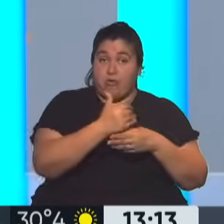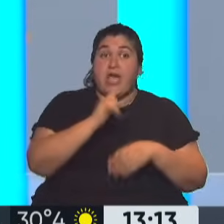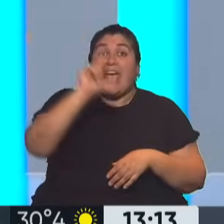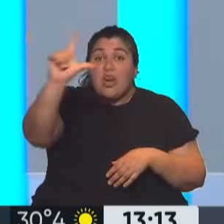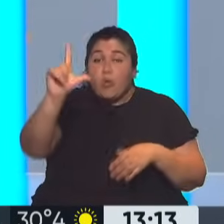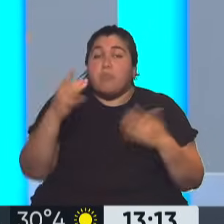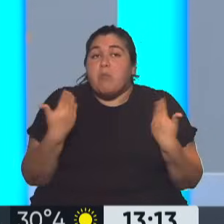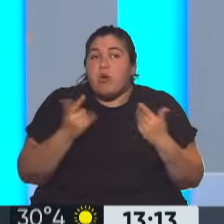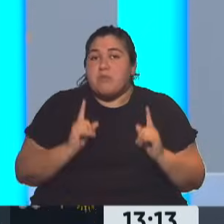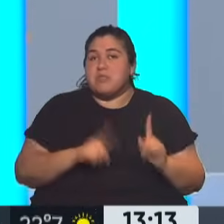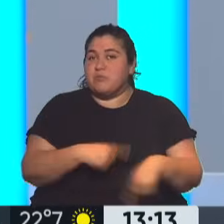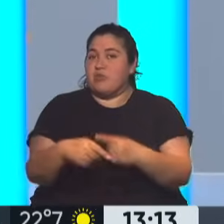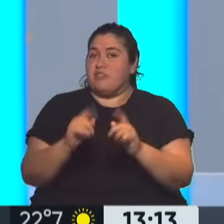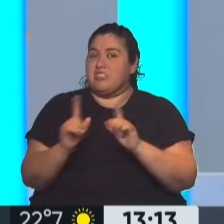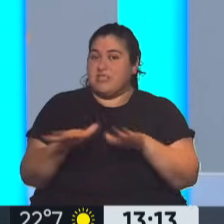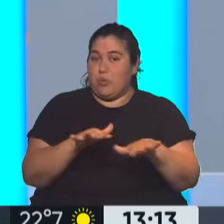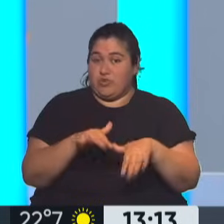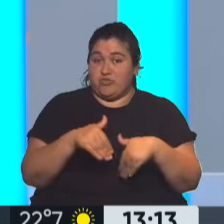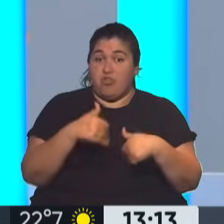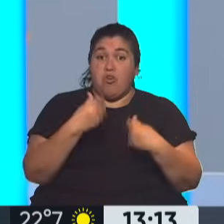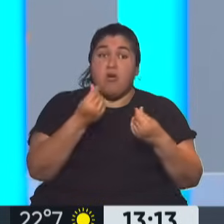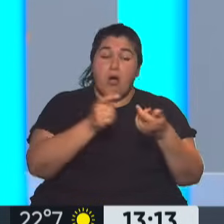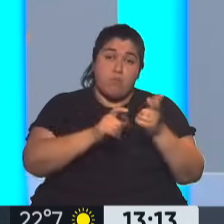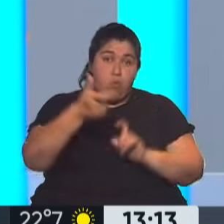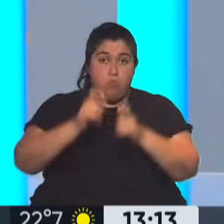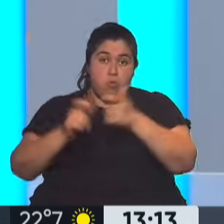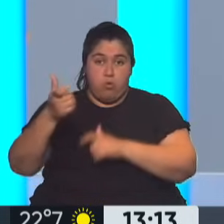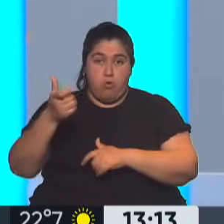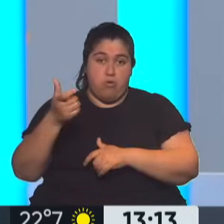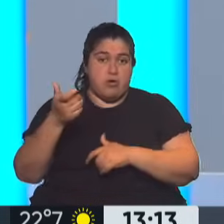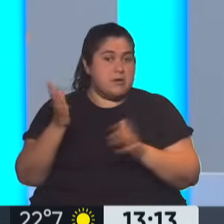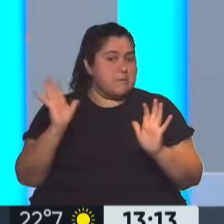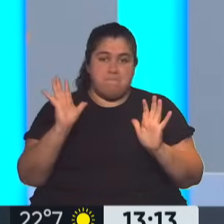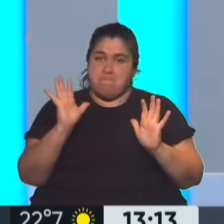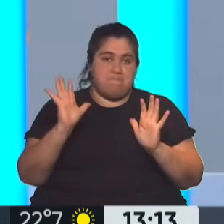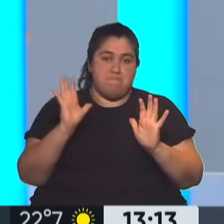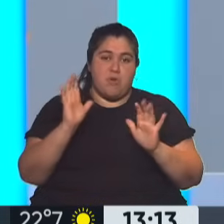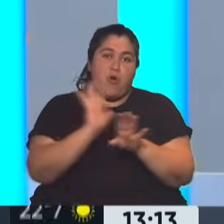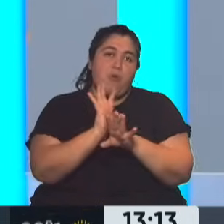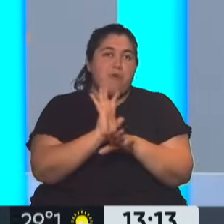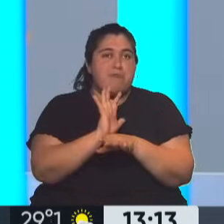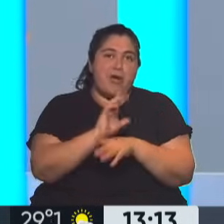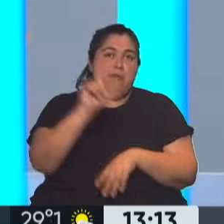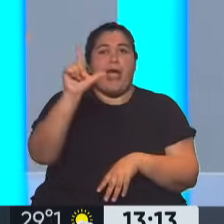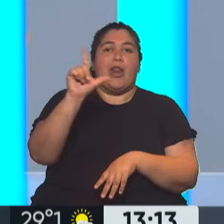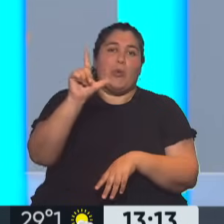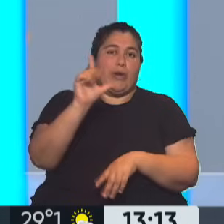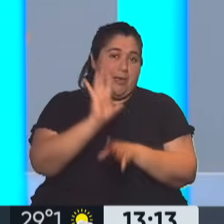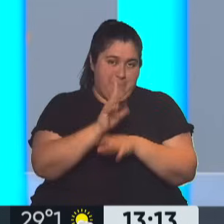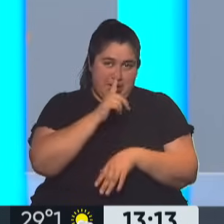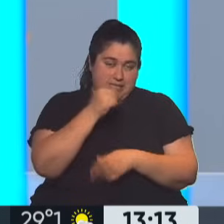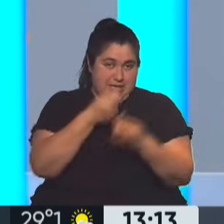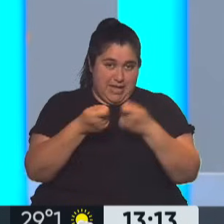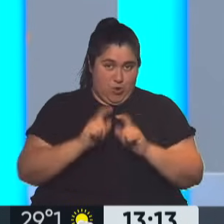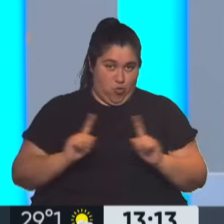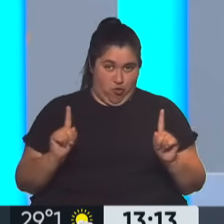tengamos ese panorama un mercado cambiario ilegal no funciona el feriado va a ser el feriado para el mercado ilegal no el